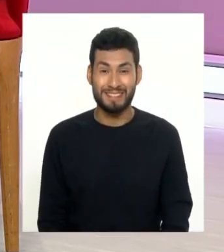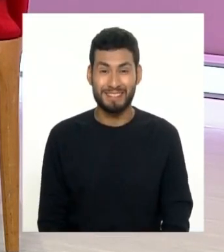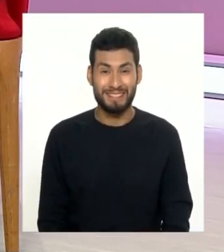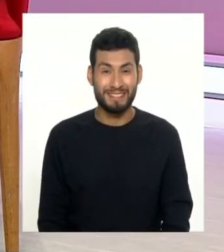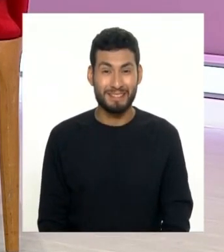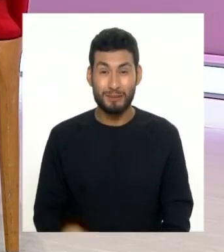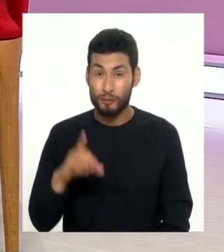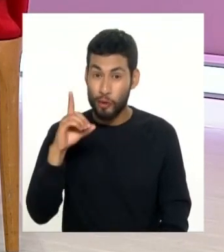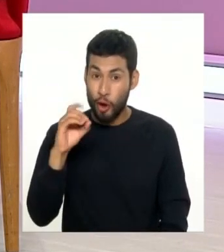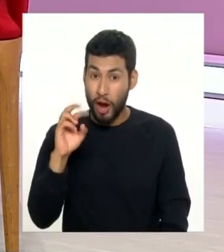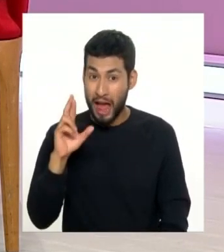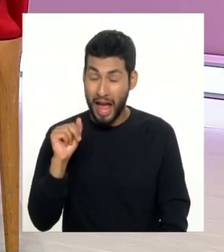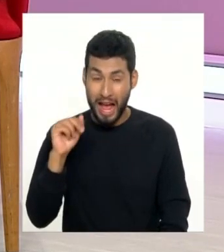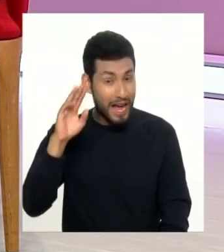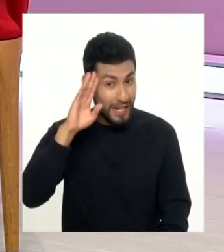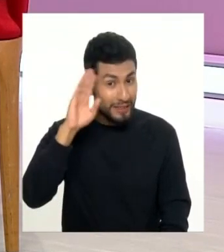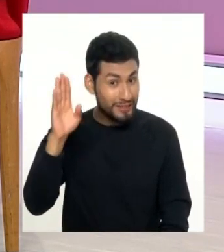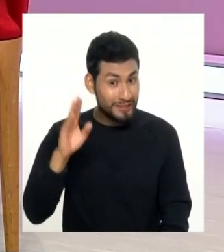Dora, buenos días.